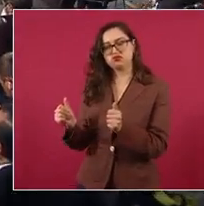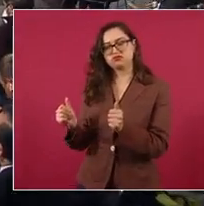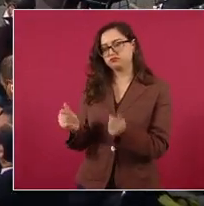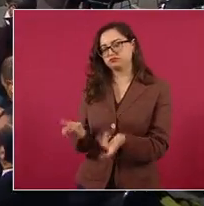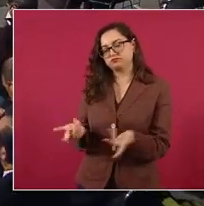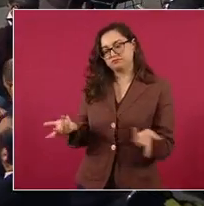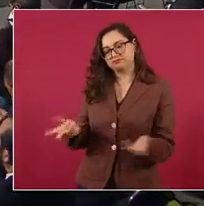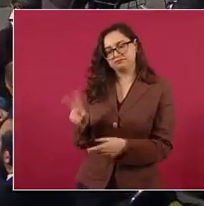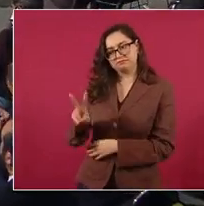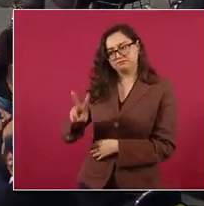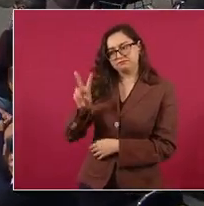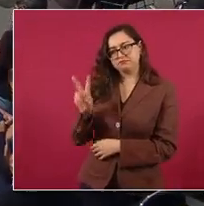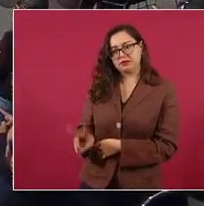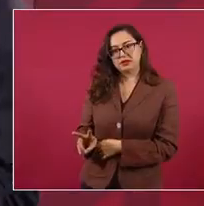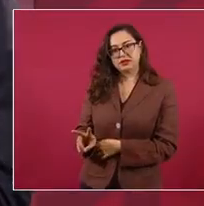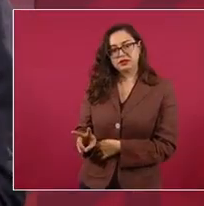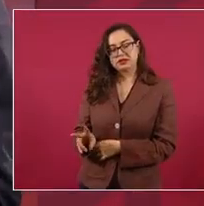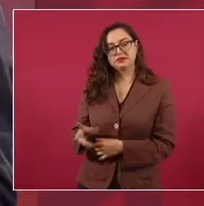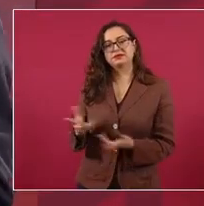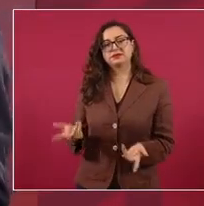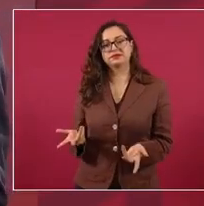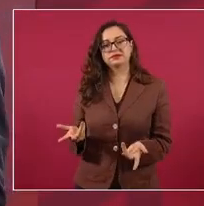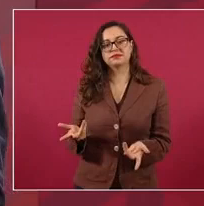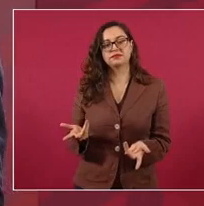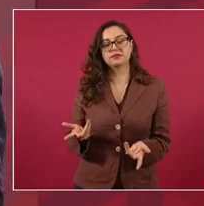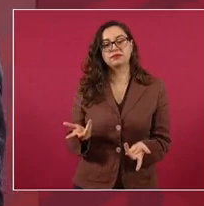de 30